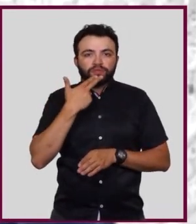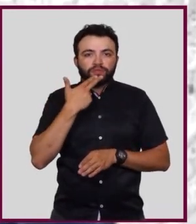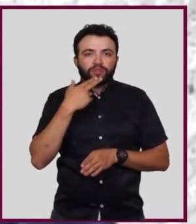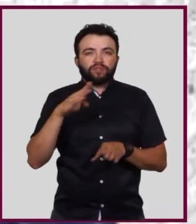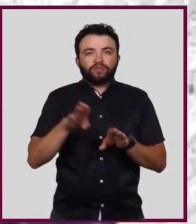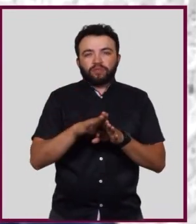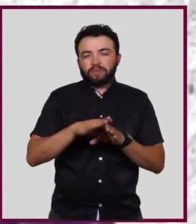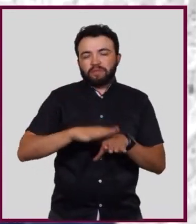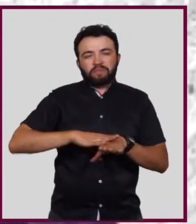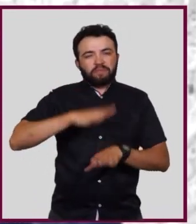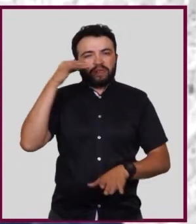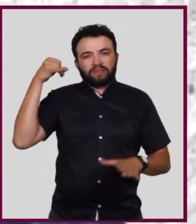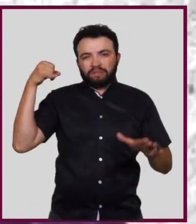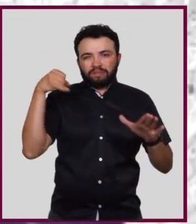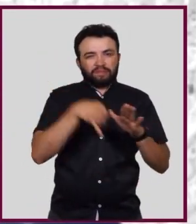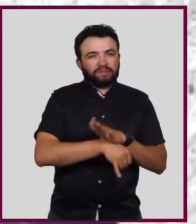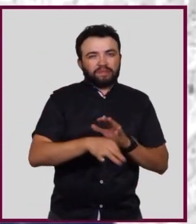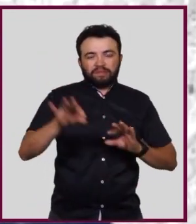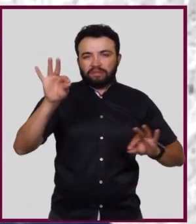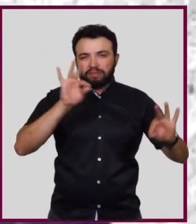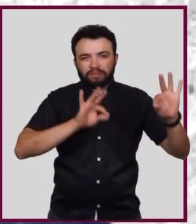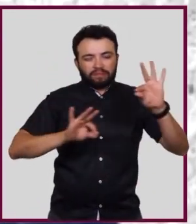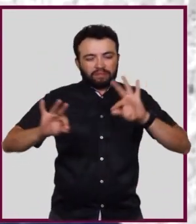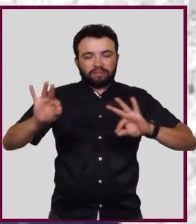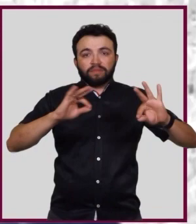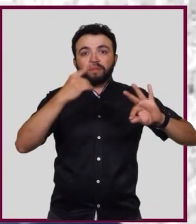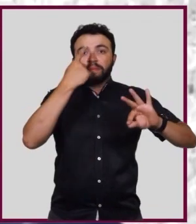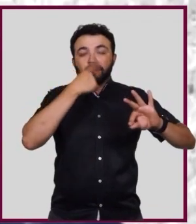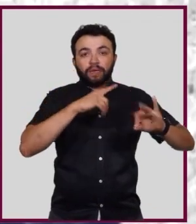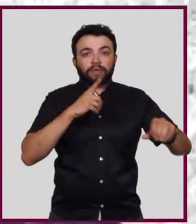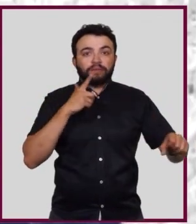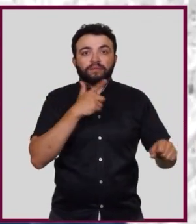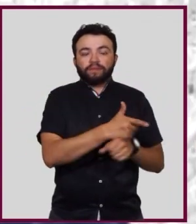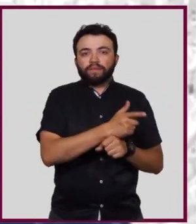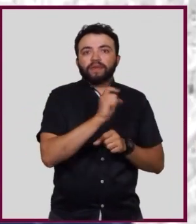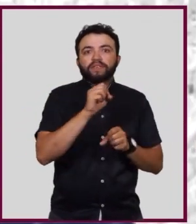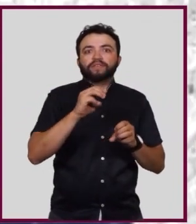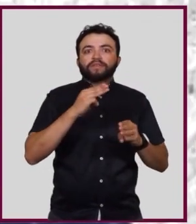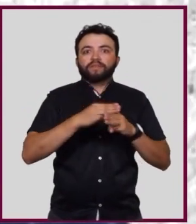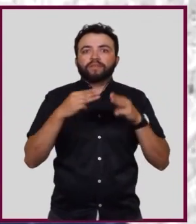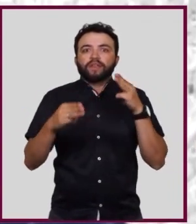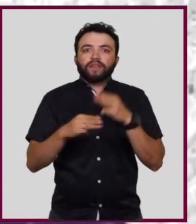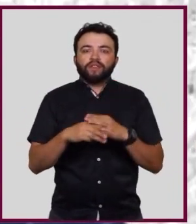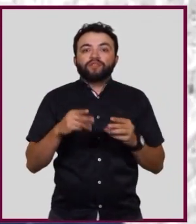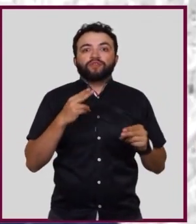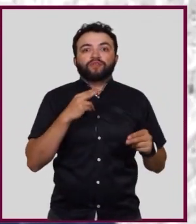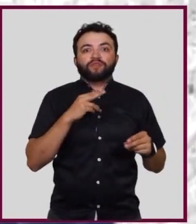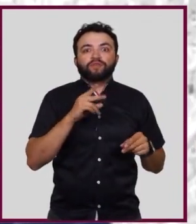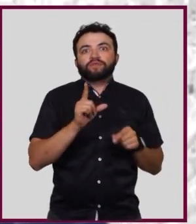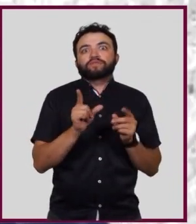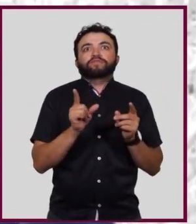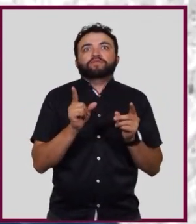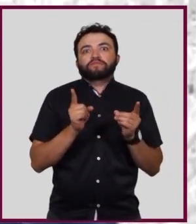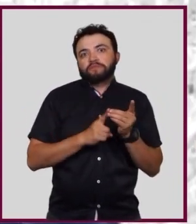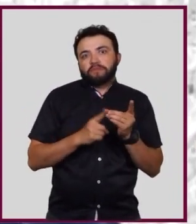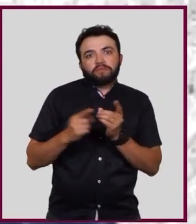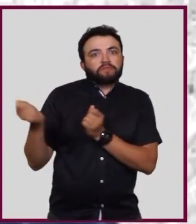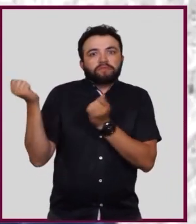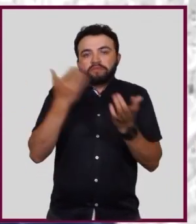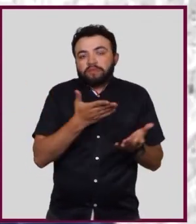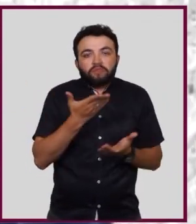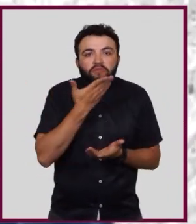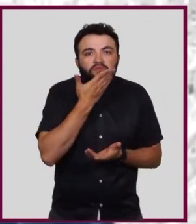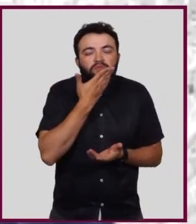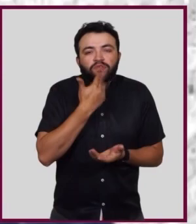más sofisticadas para analizar el material y de dónde viene. Y no hay